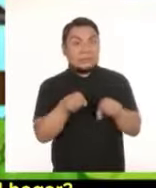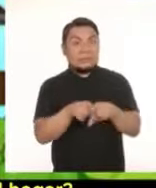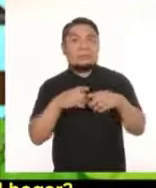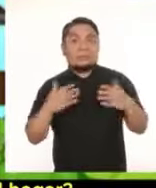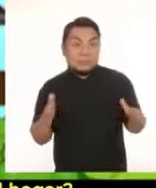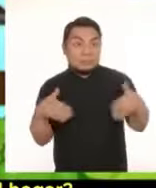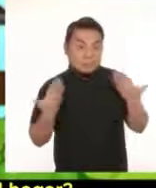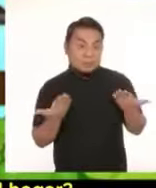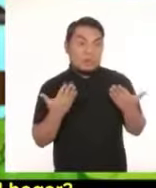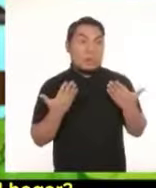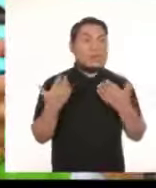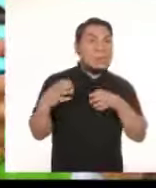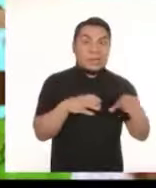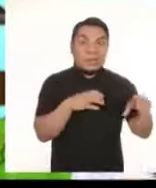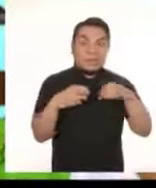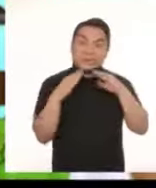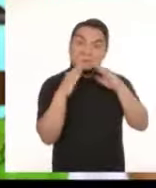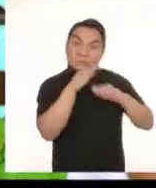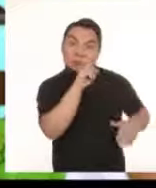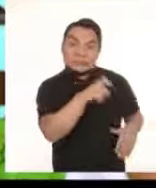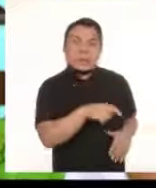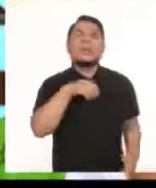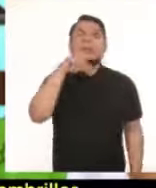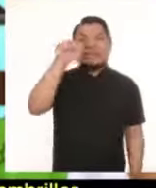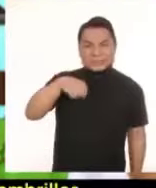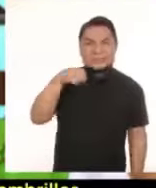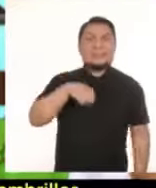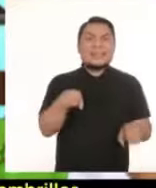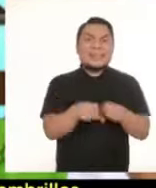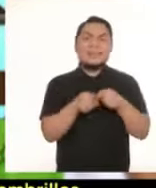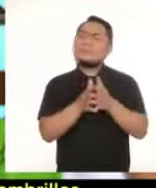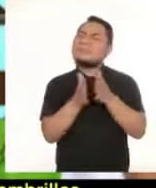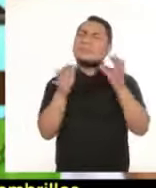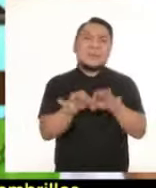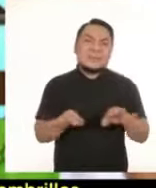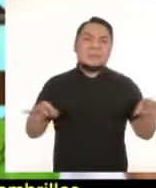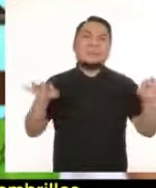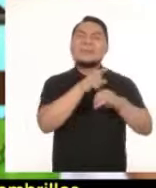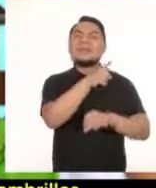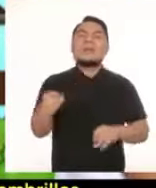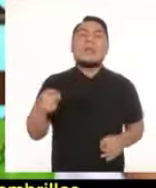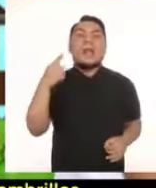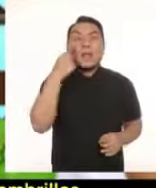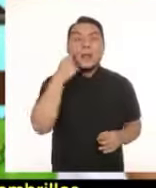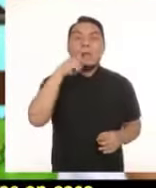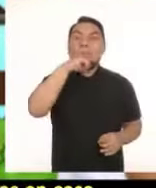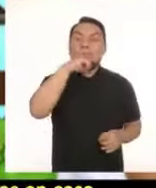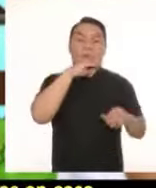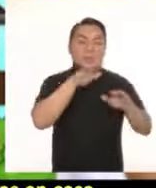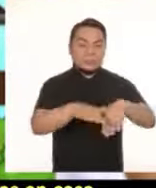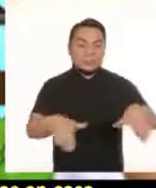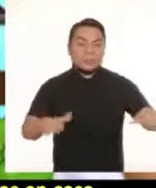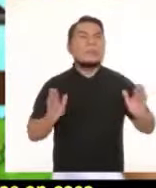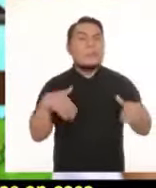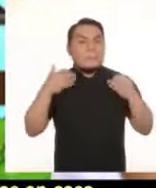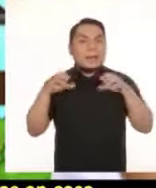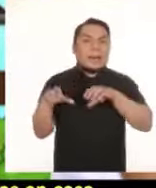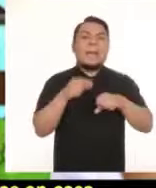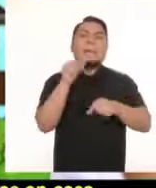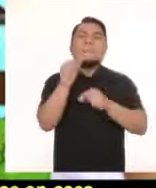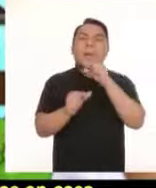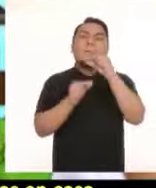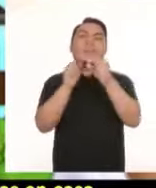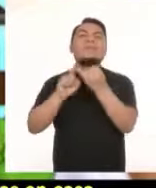como tarea del hogar? ¡Claro que sí, Daniel! Es muy importante que las guambrillas y guambrillos puedan realizar poco a